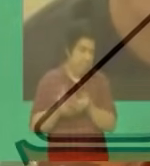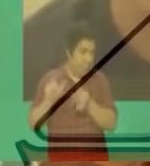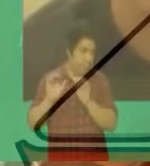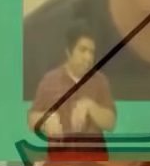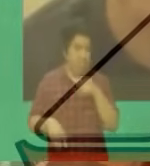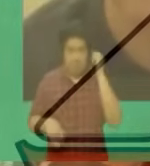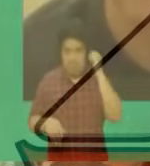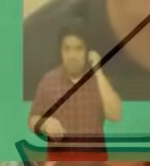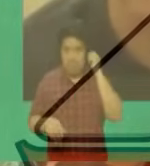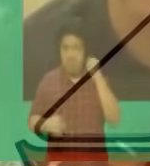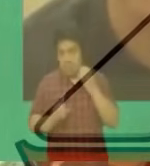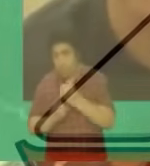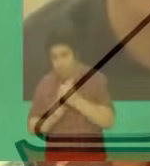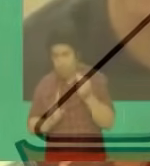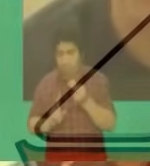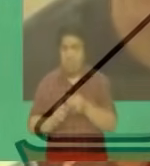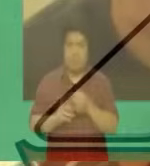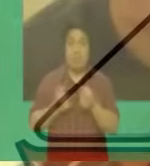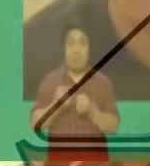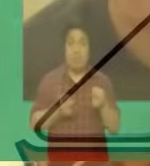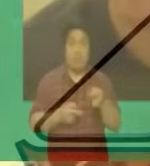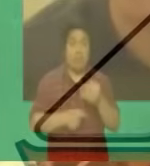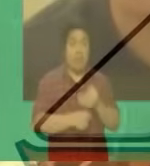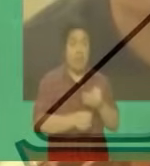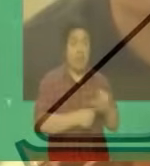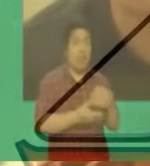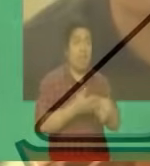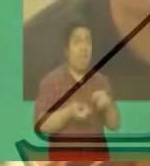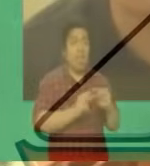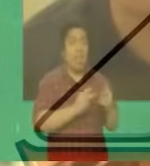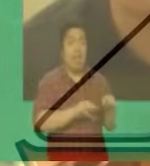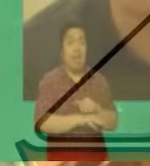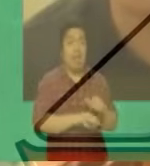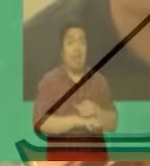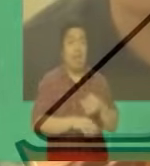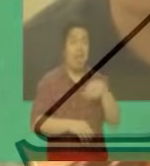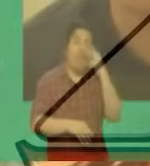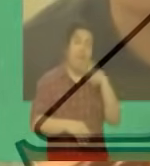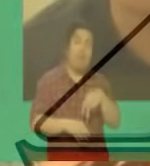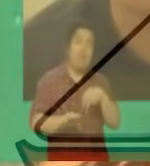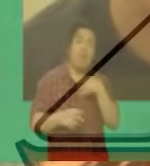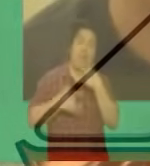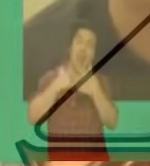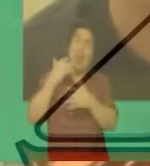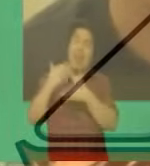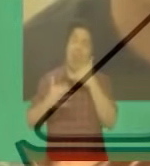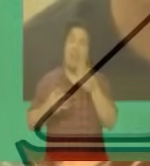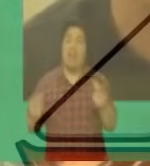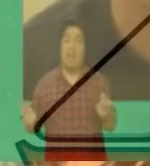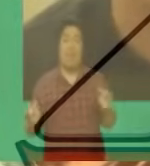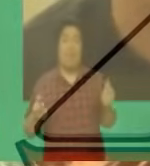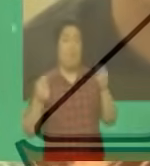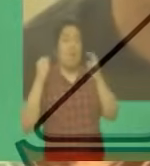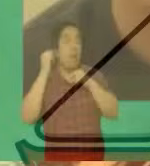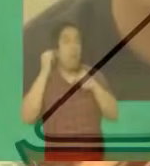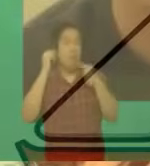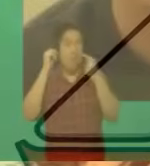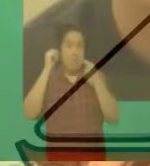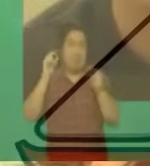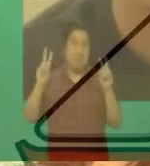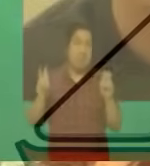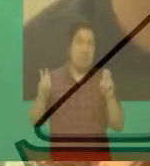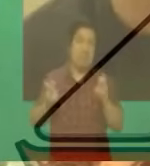pedir el mecanismo de producción. ¿Y qué crees que están haciendo ahorita para rebotar eso? Sacan Mexicanos contra la Corrupción de volada. Un